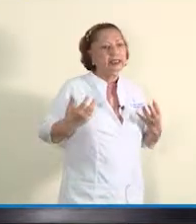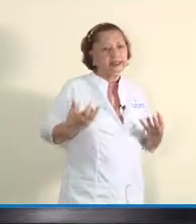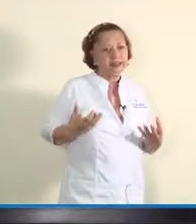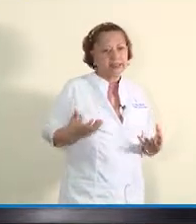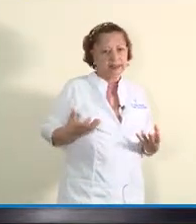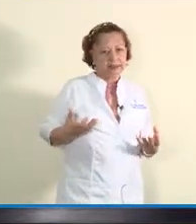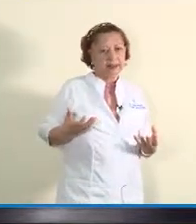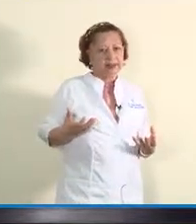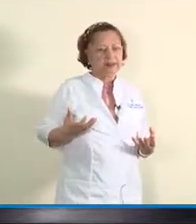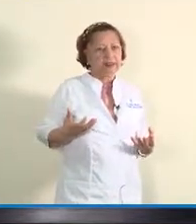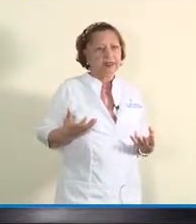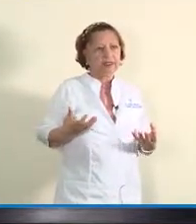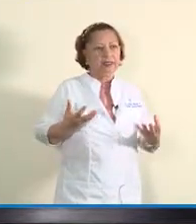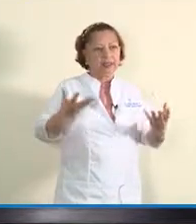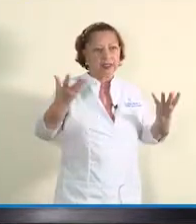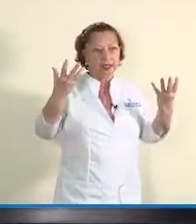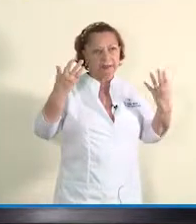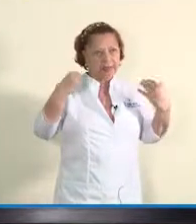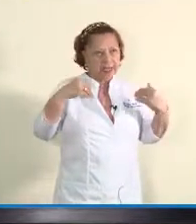bailar. Es decir,